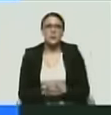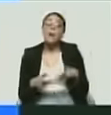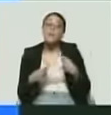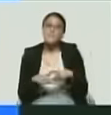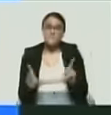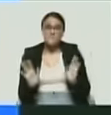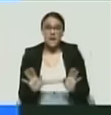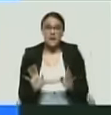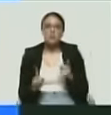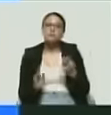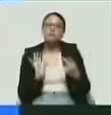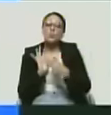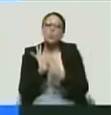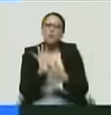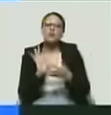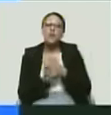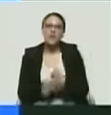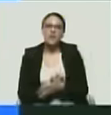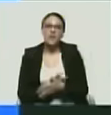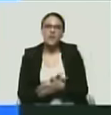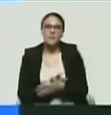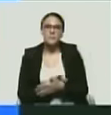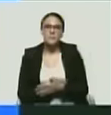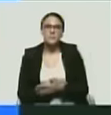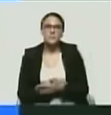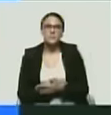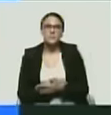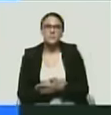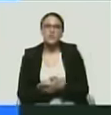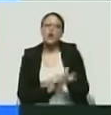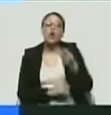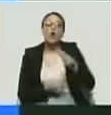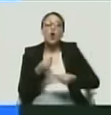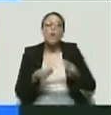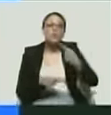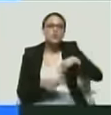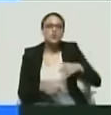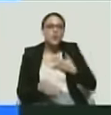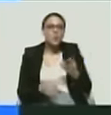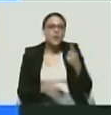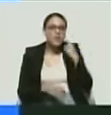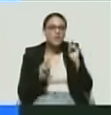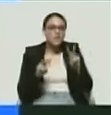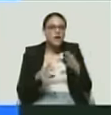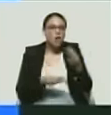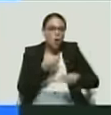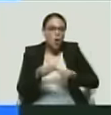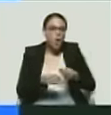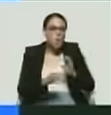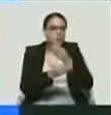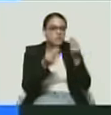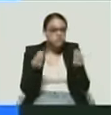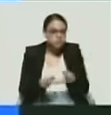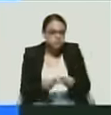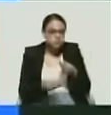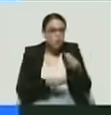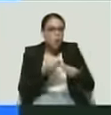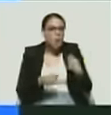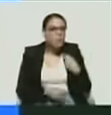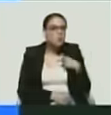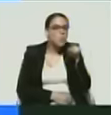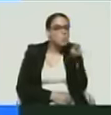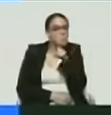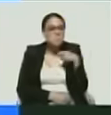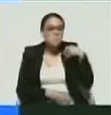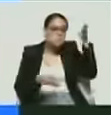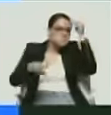una señal de al menos cómo funcionan las maquinarias. Y son una señal también de hacia